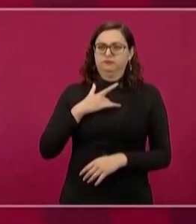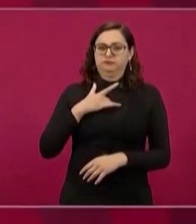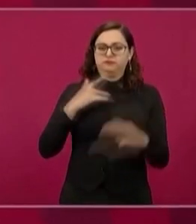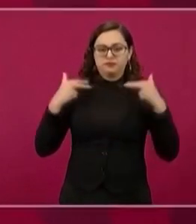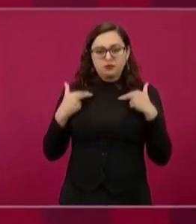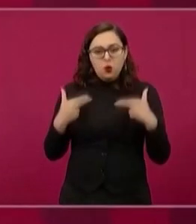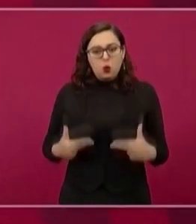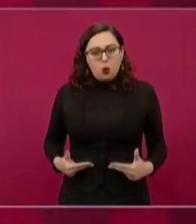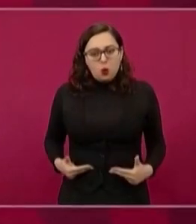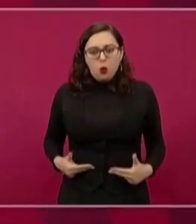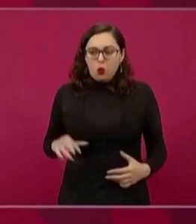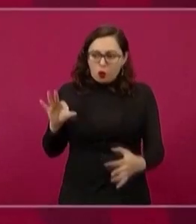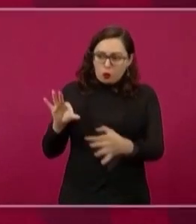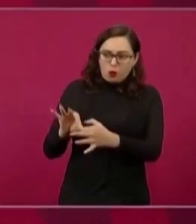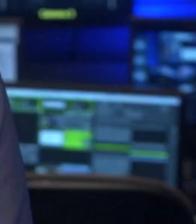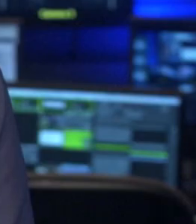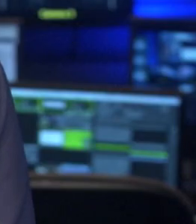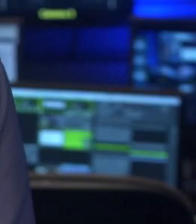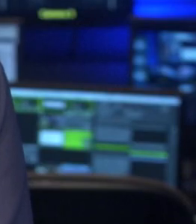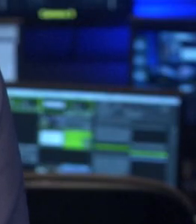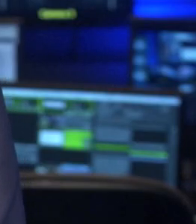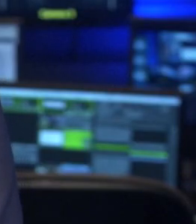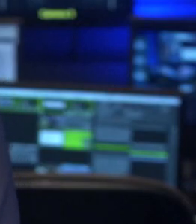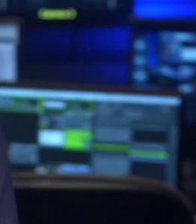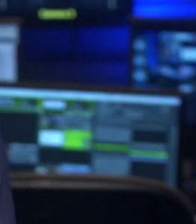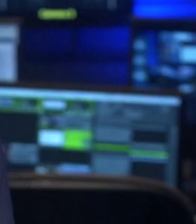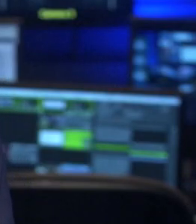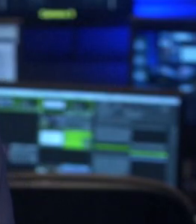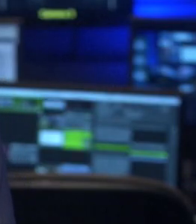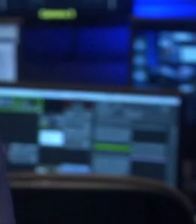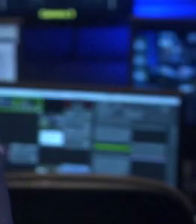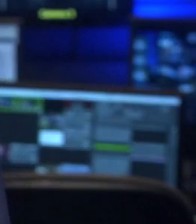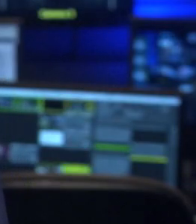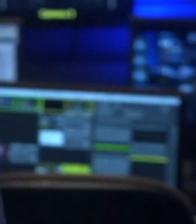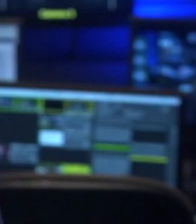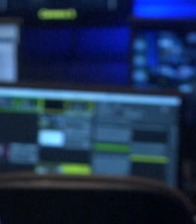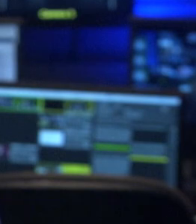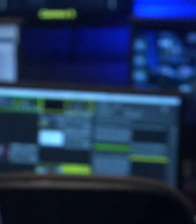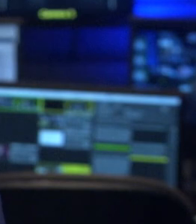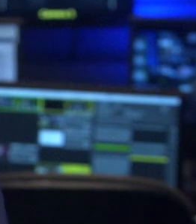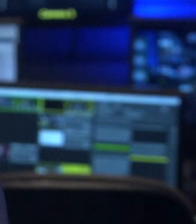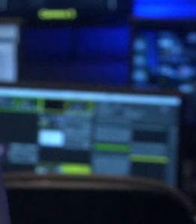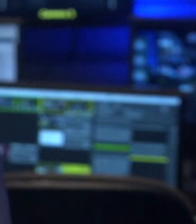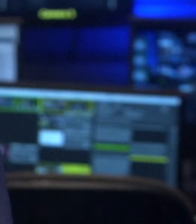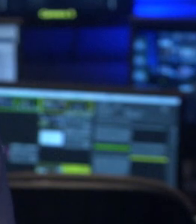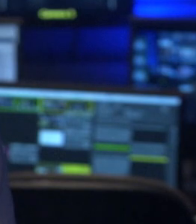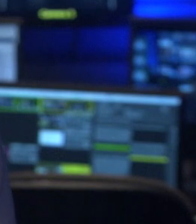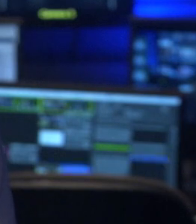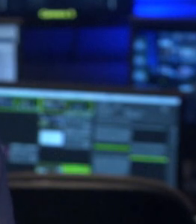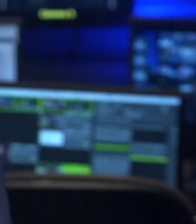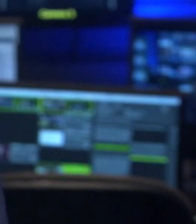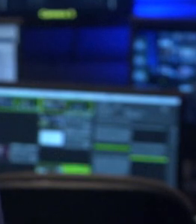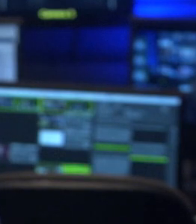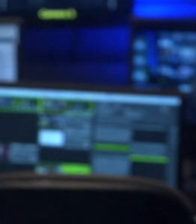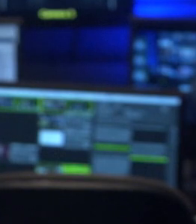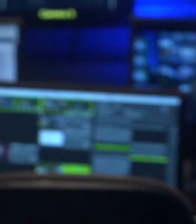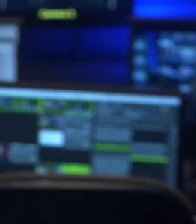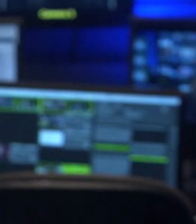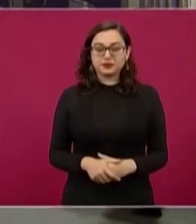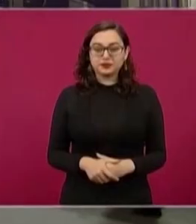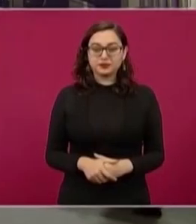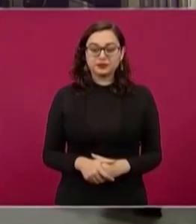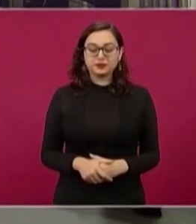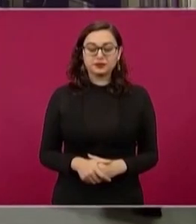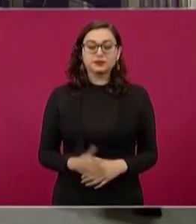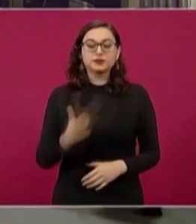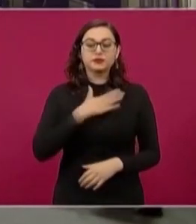Mexican President Andrés Manuel López Obrador has confirmed he's asked former U.S. President Trump to pardon WikiLeaks founder Julian Assange